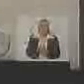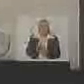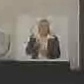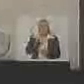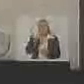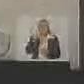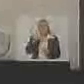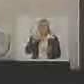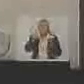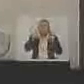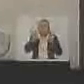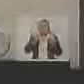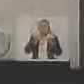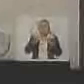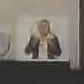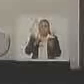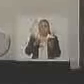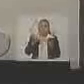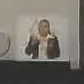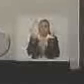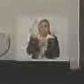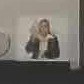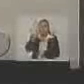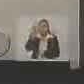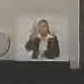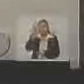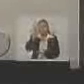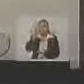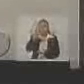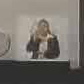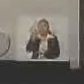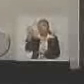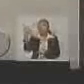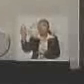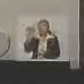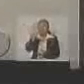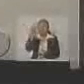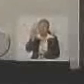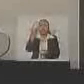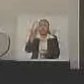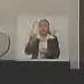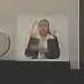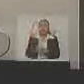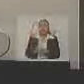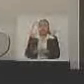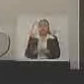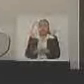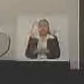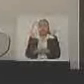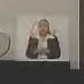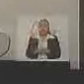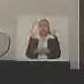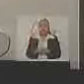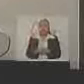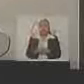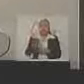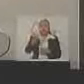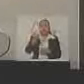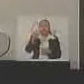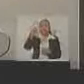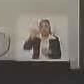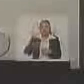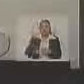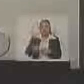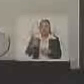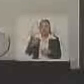votos. Esto no pasa ninguna prueba del panismo que existe en Benito Juárez. Es por eso que